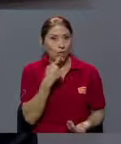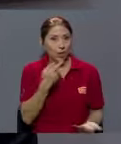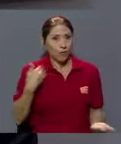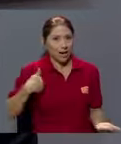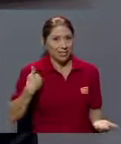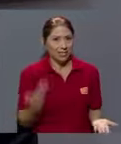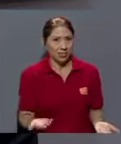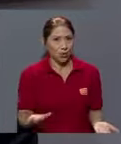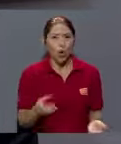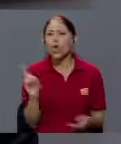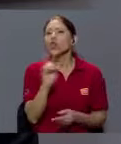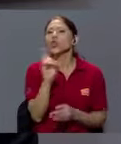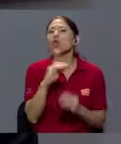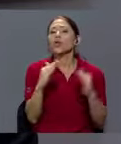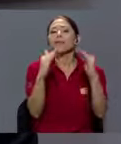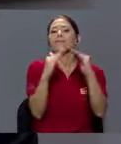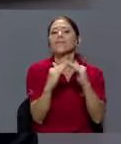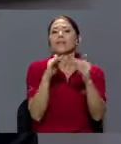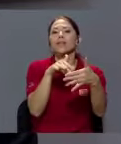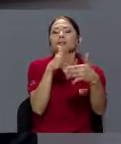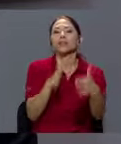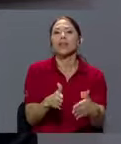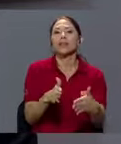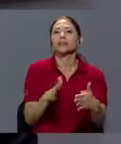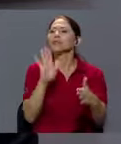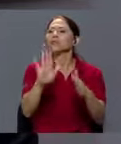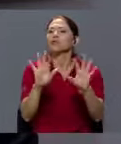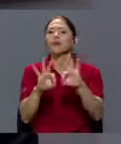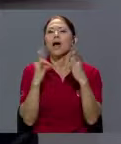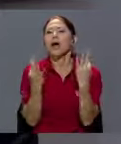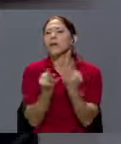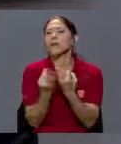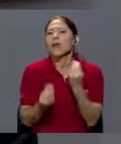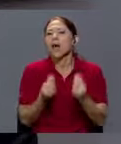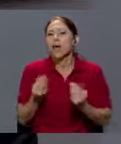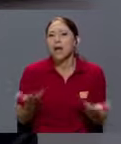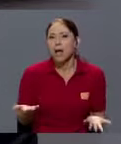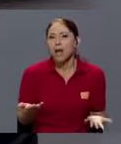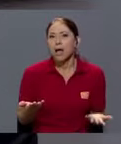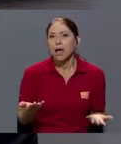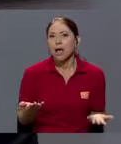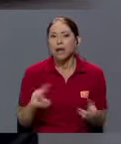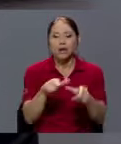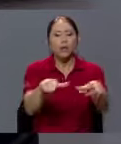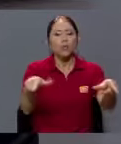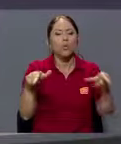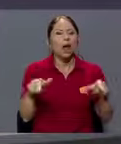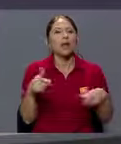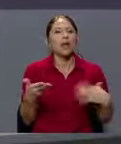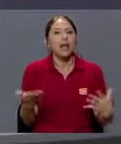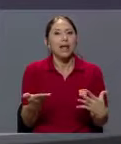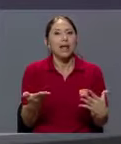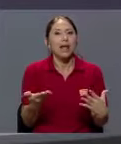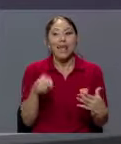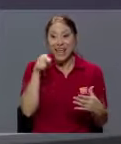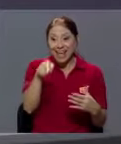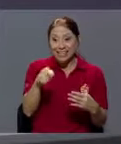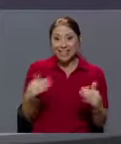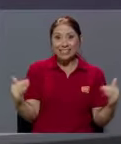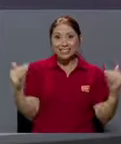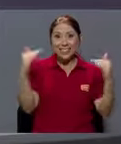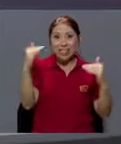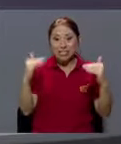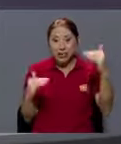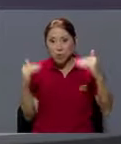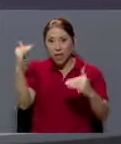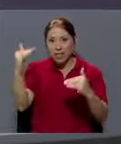el origen de los estudiantes, los hogares de donde provienen, los lugares donde provienen. Y esas desigualdades de origen, ¿cuál es el problema? El problema